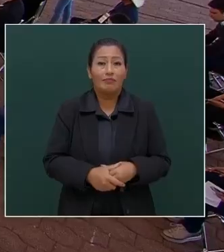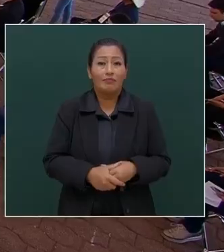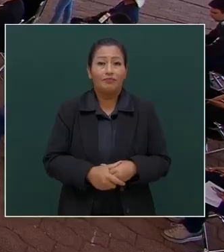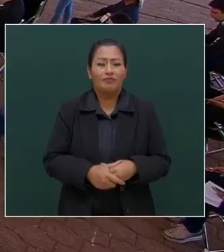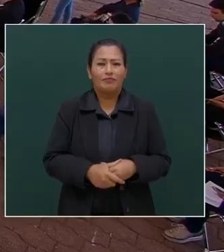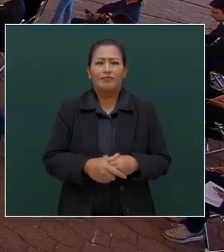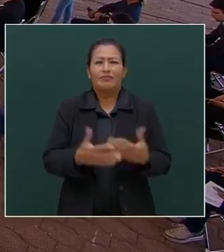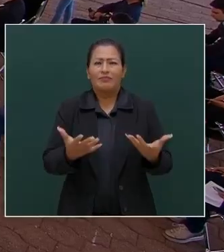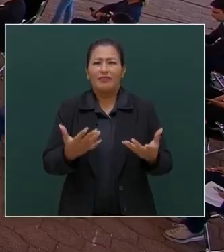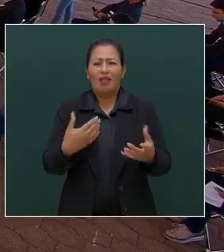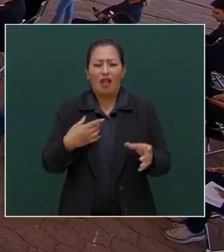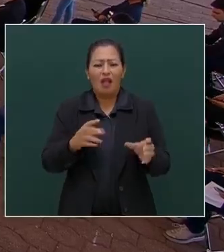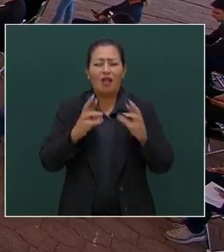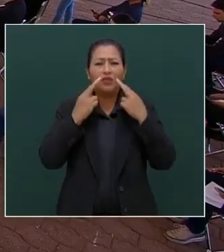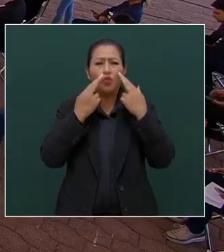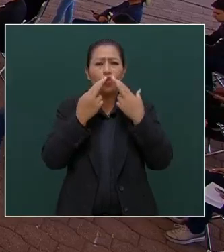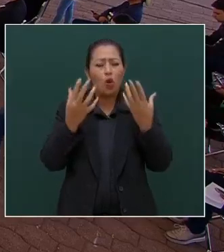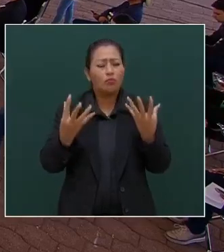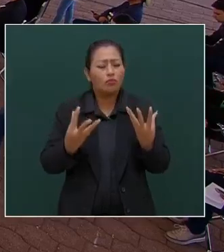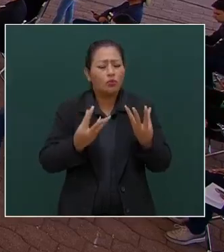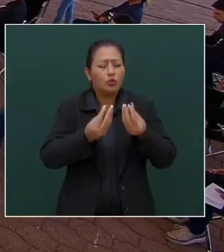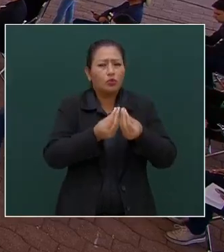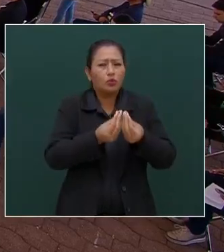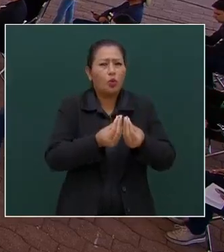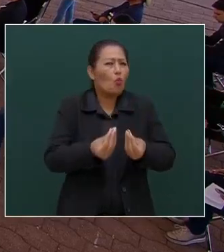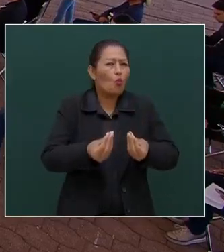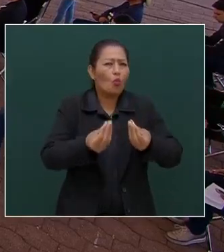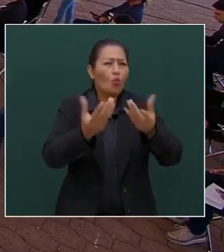El promedio de asistencia